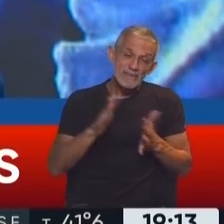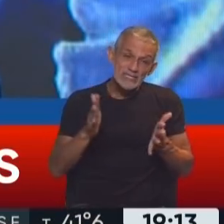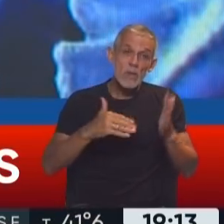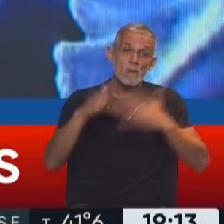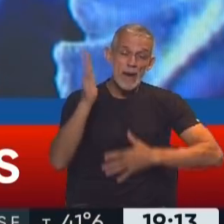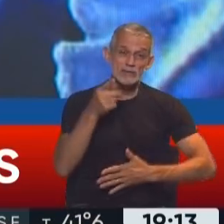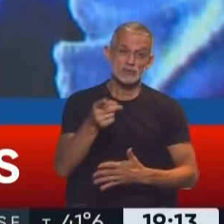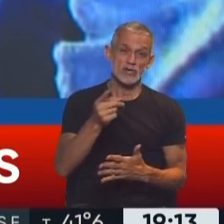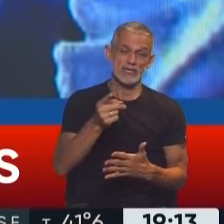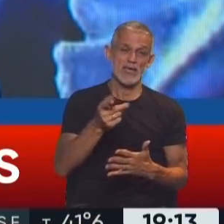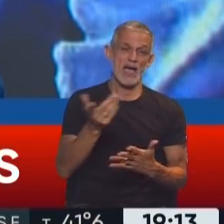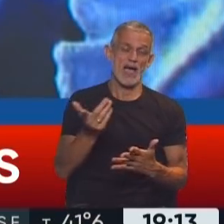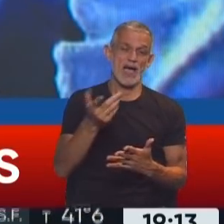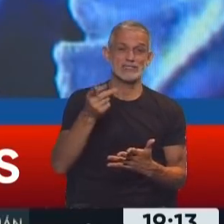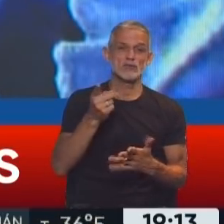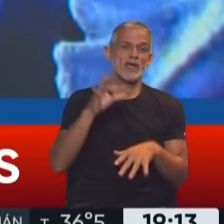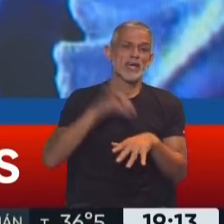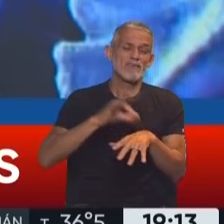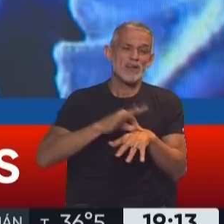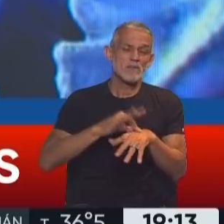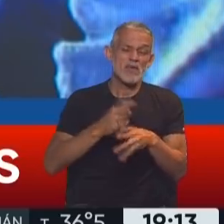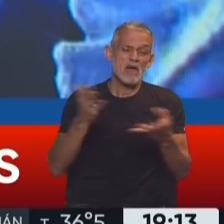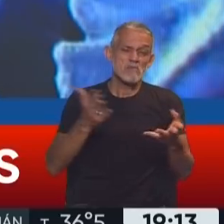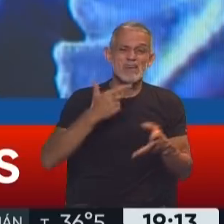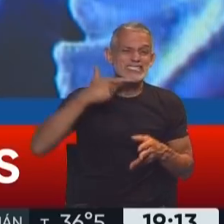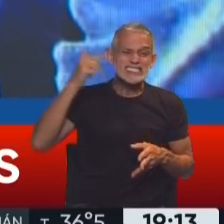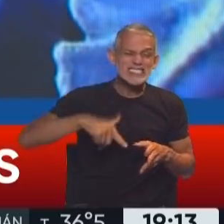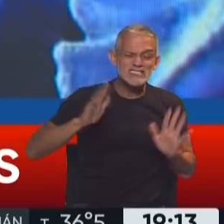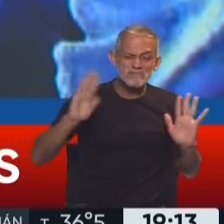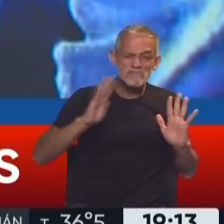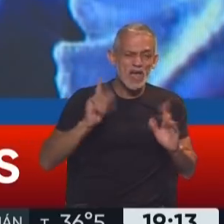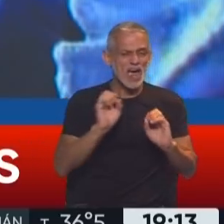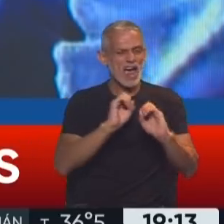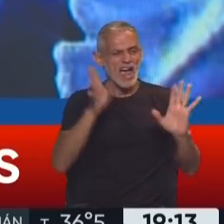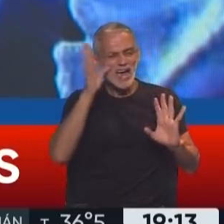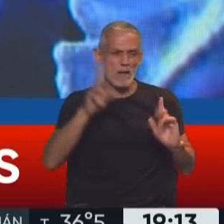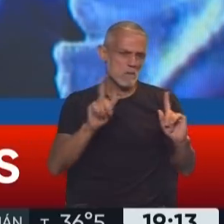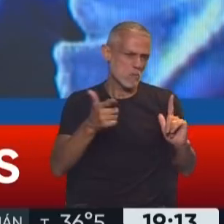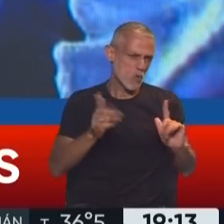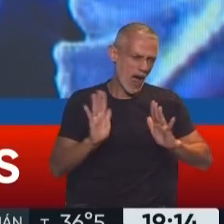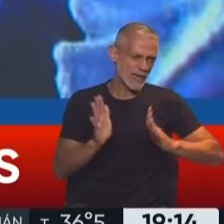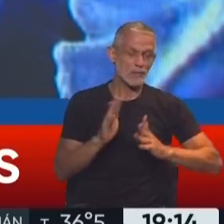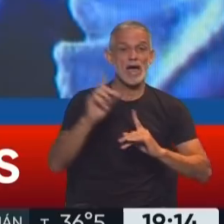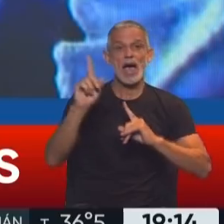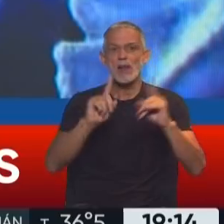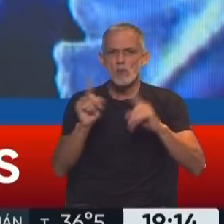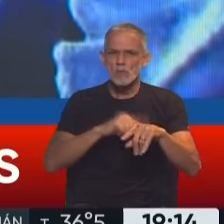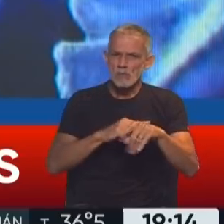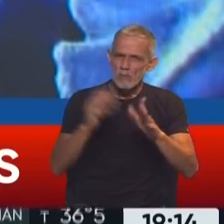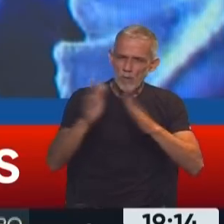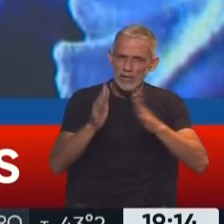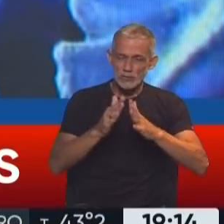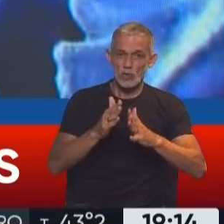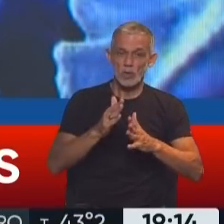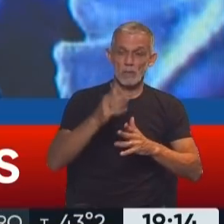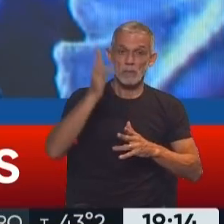de casos, se atraviesa como una enfermedad sin gravedad, y que en algún momento la letalidad,